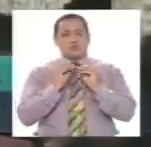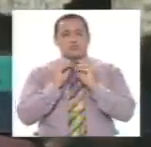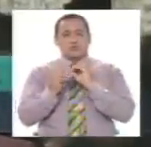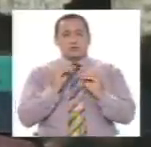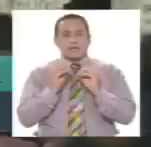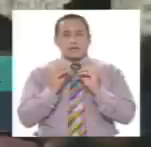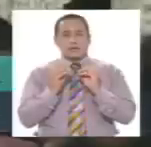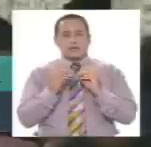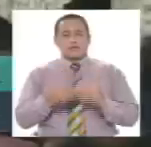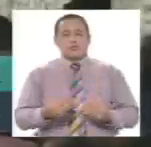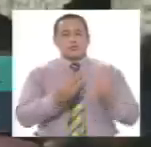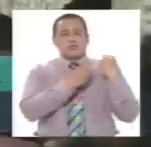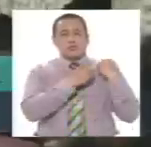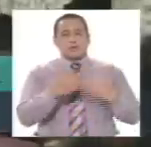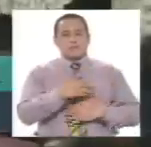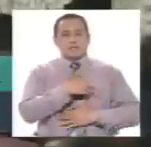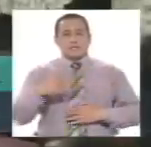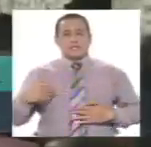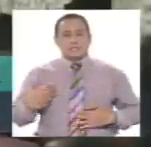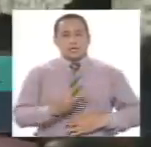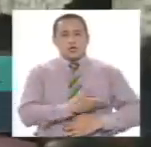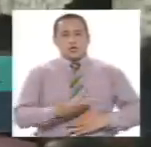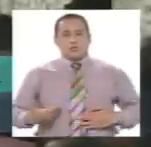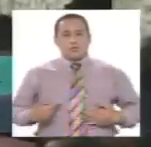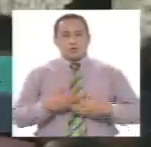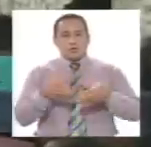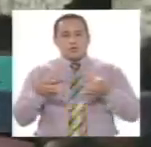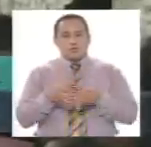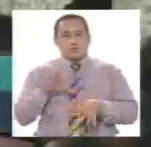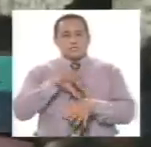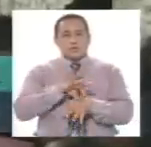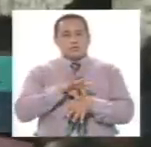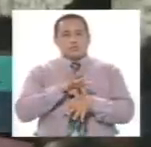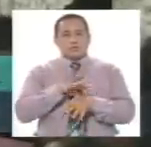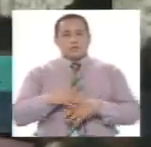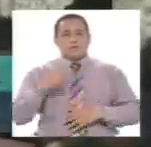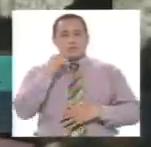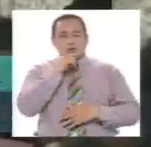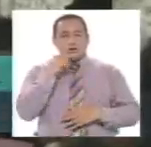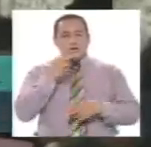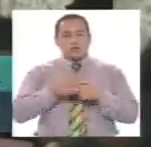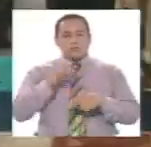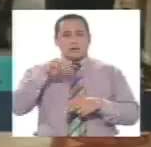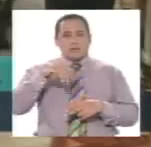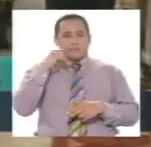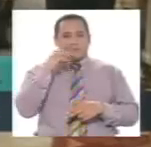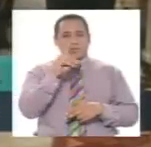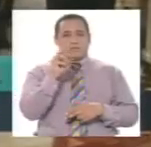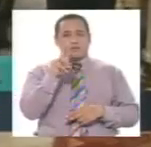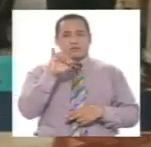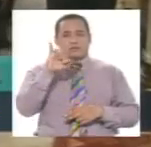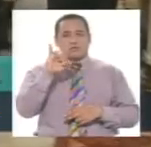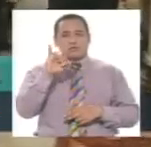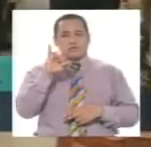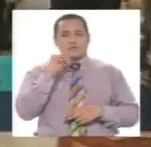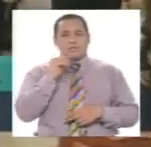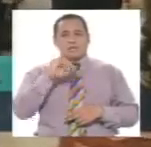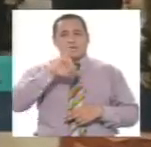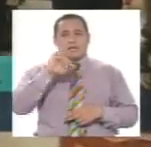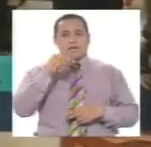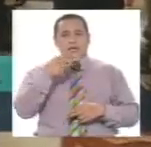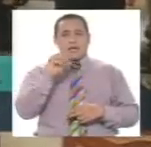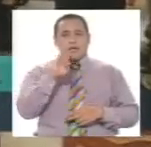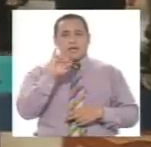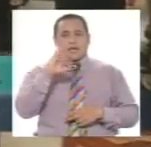resuelve nombrar ministra de Estado en el despacho de Salud a la señora Midori Musme Cristina de